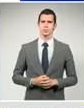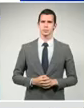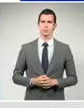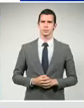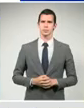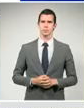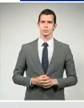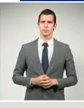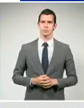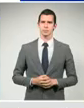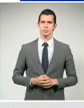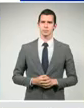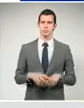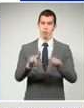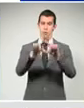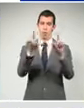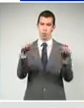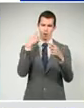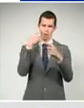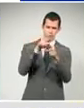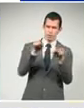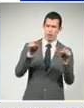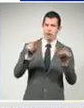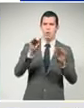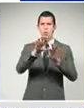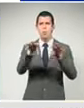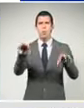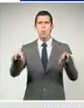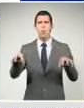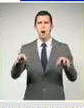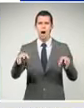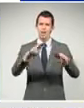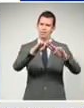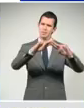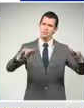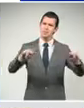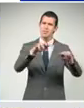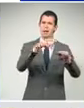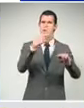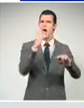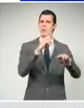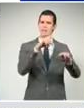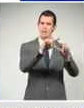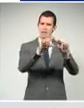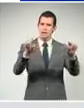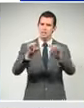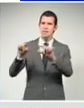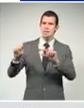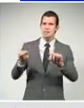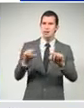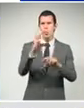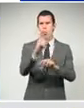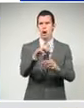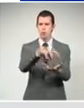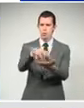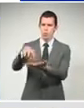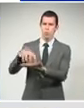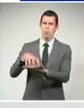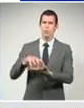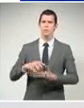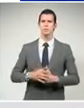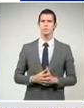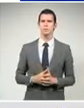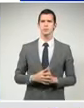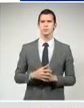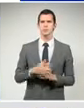hoy. Se puede ver en un mapa que tienen ahí y ya el número,